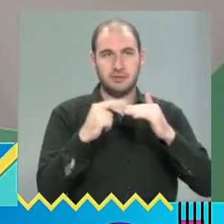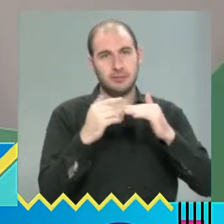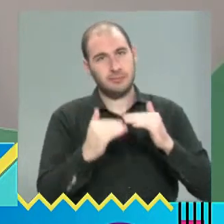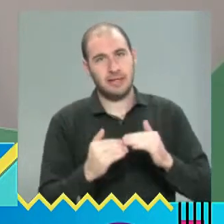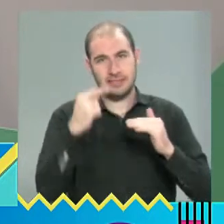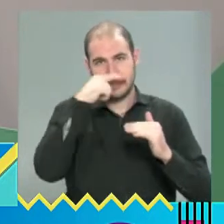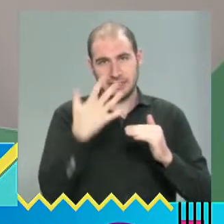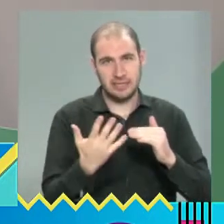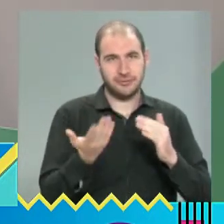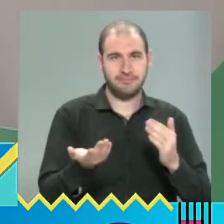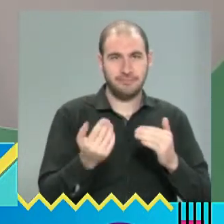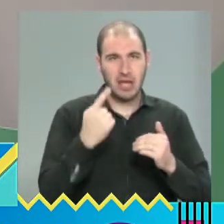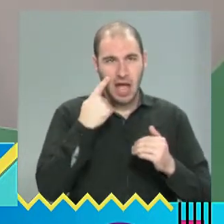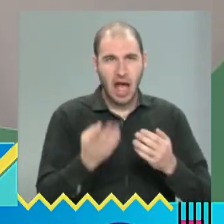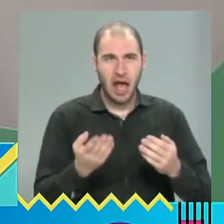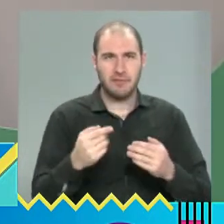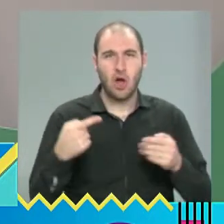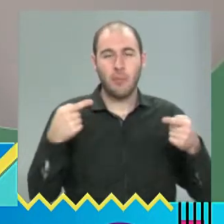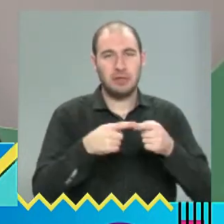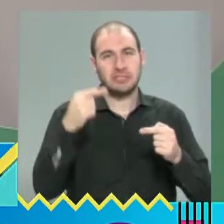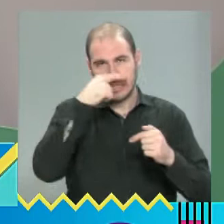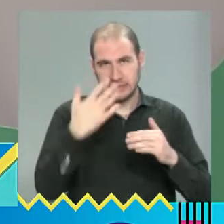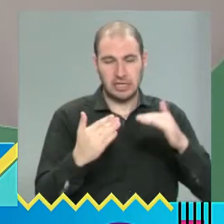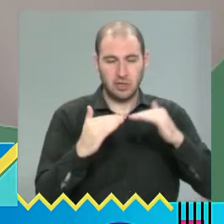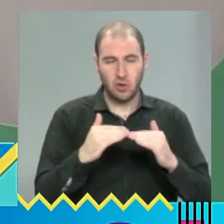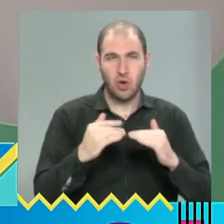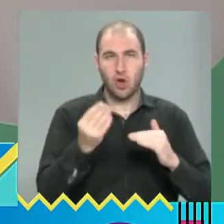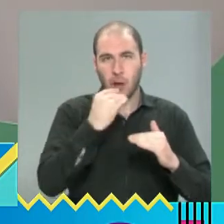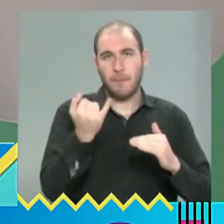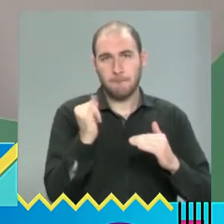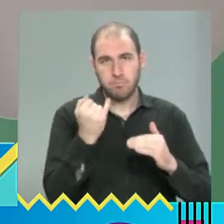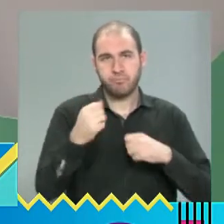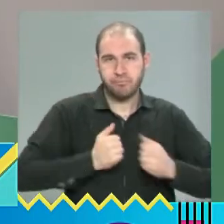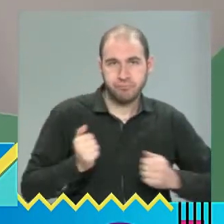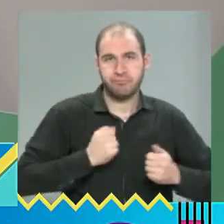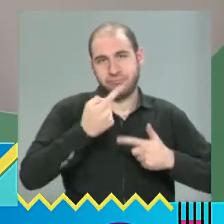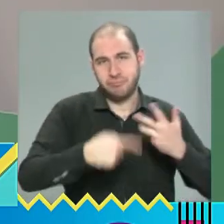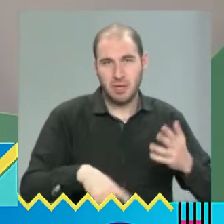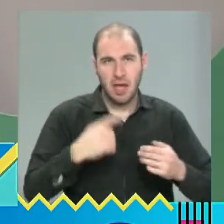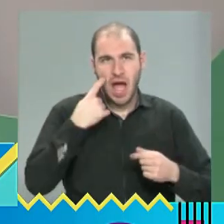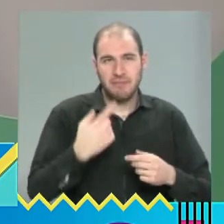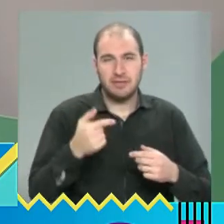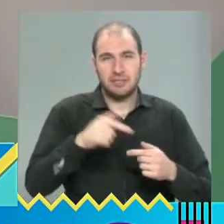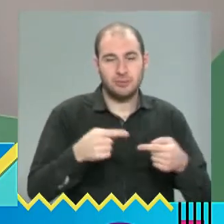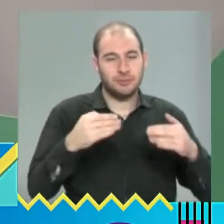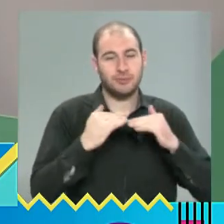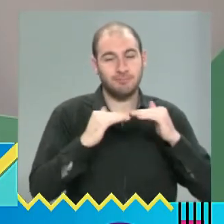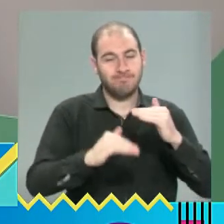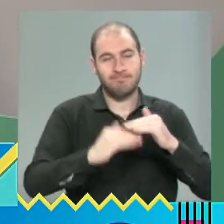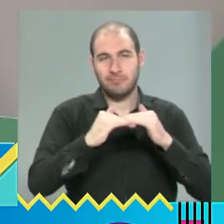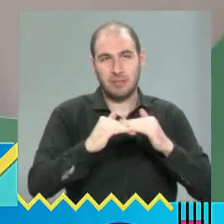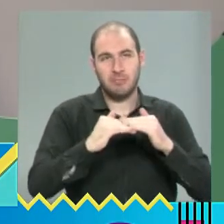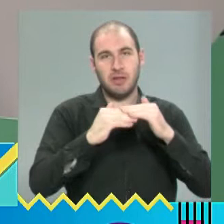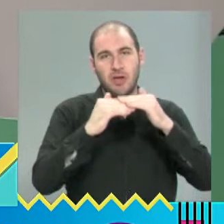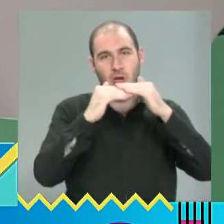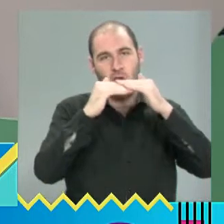a 75, me fijo la meta del 75, como menos, corro, ¿sí? Y veo que no la voy a cumplir, entonces la voy a